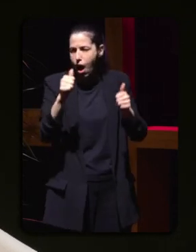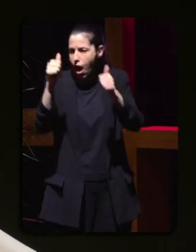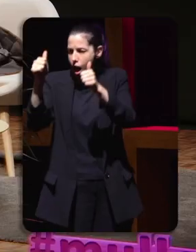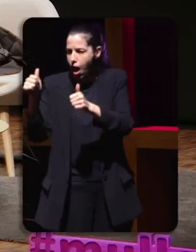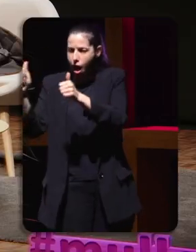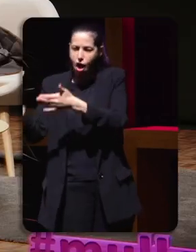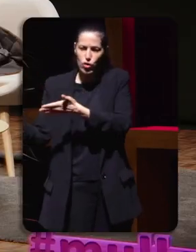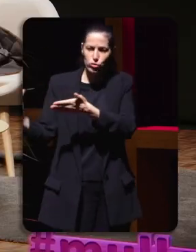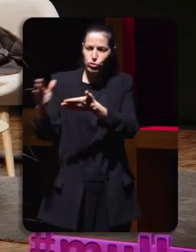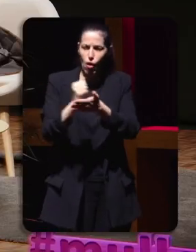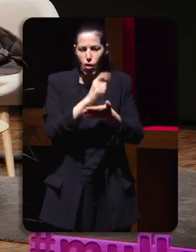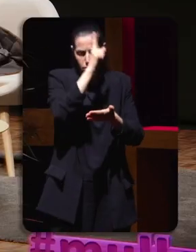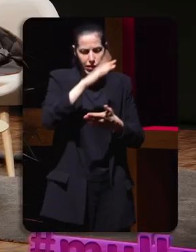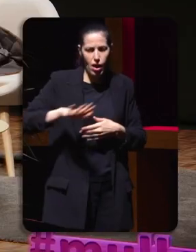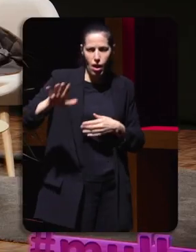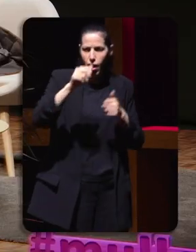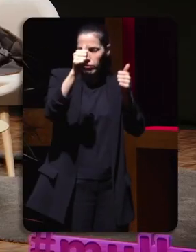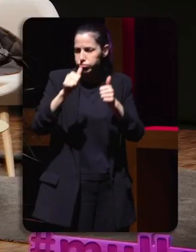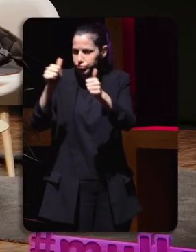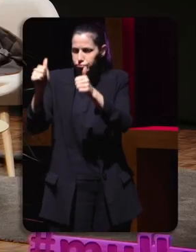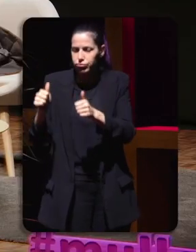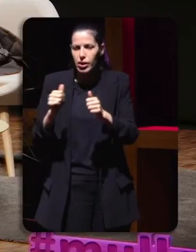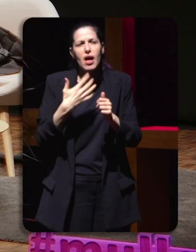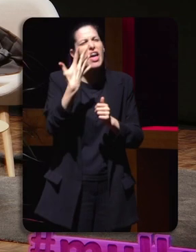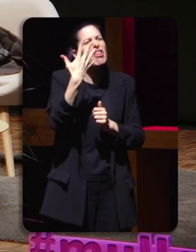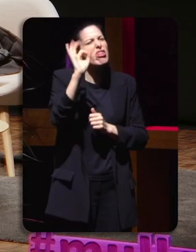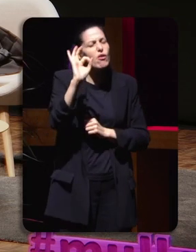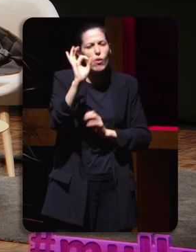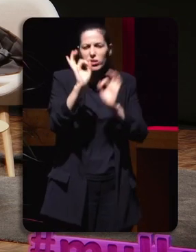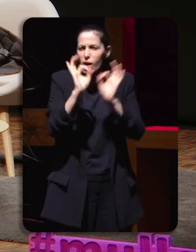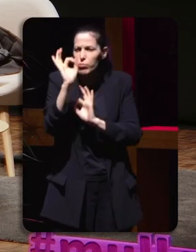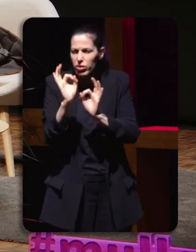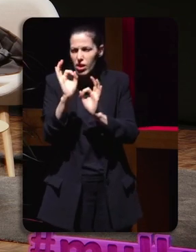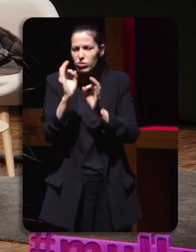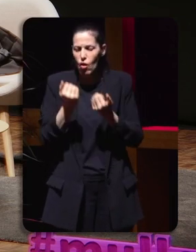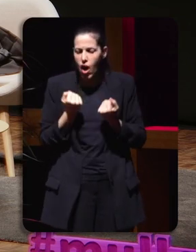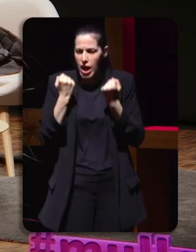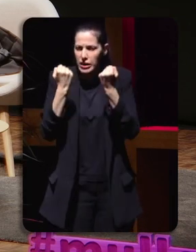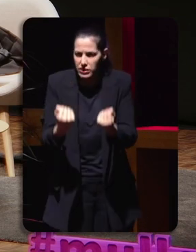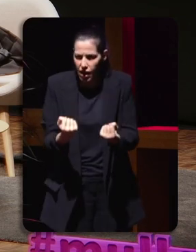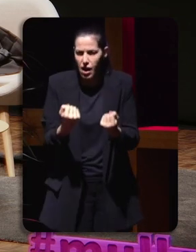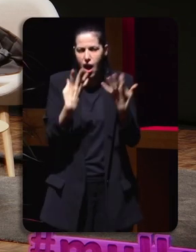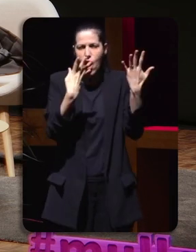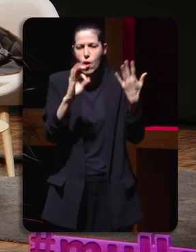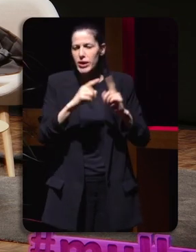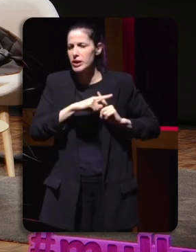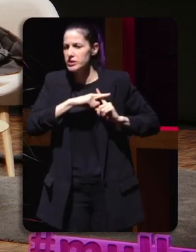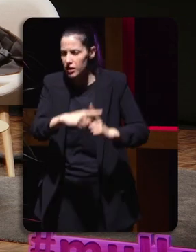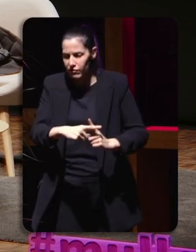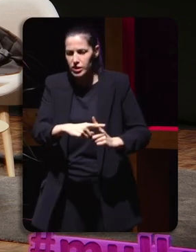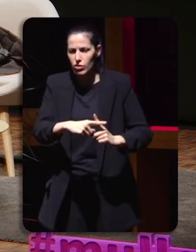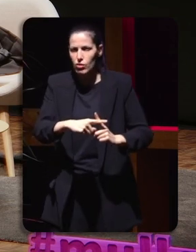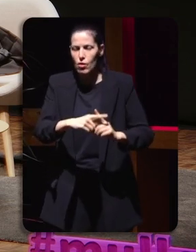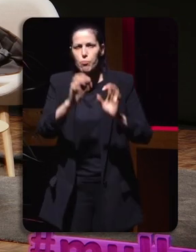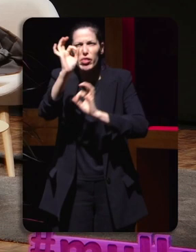que la haya visto como 50% entrega 90% sacrificio no sé cuánto